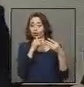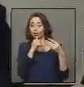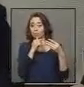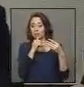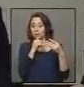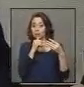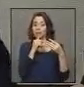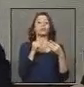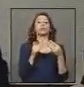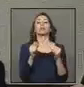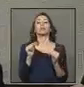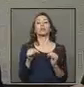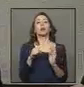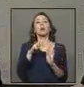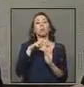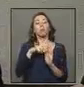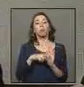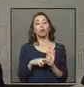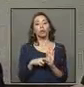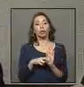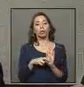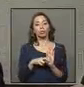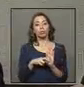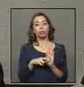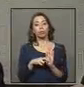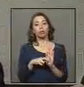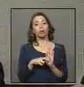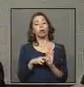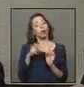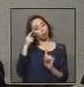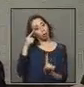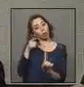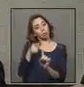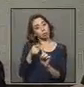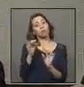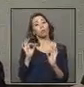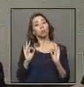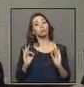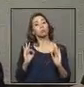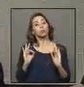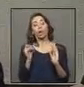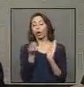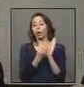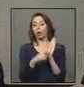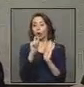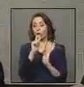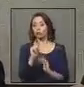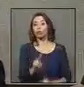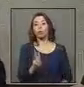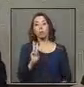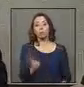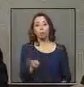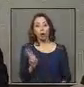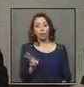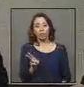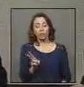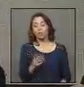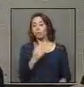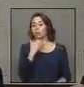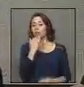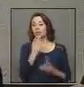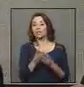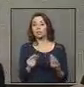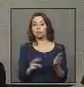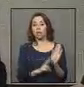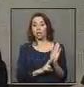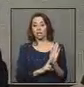proyecto va en el sentido absolutamente correcto, en el sentido de prohibir que el simple reglamento